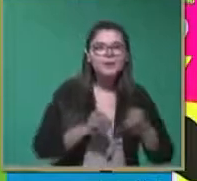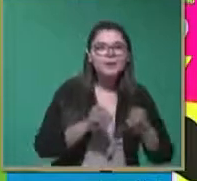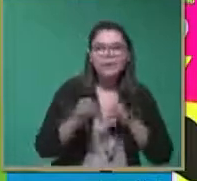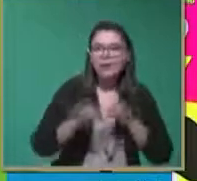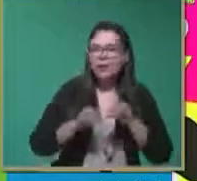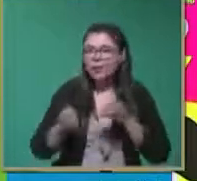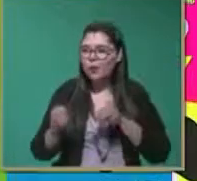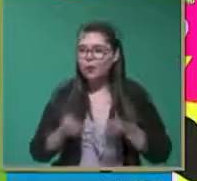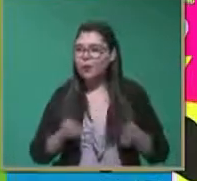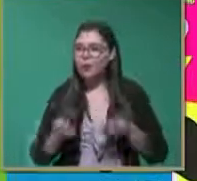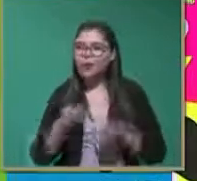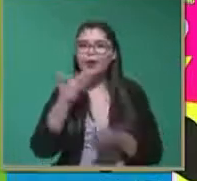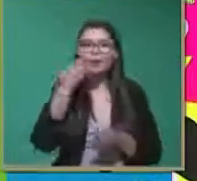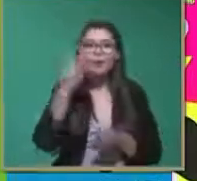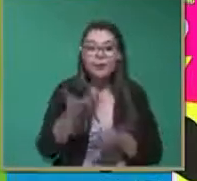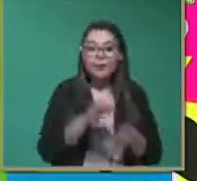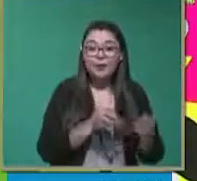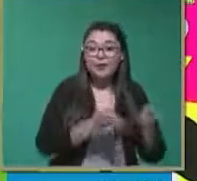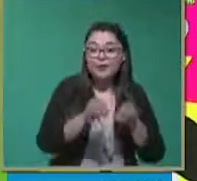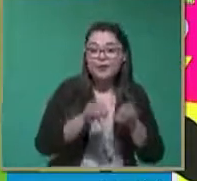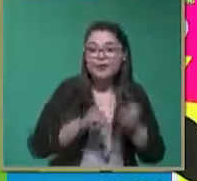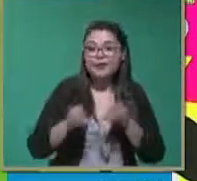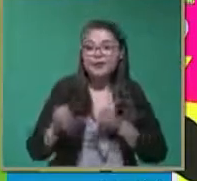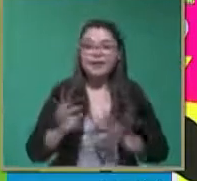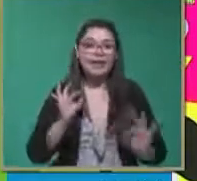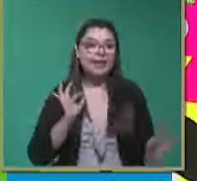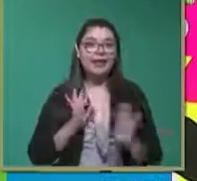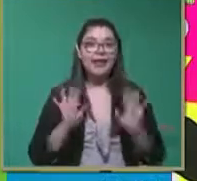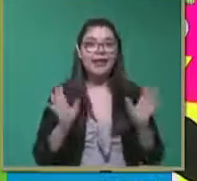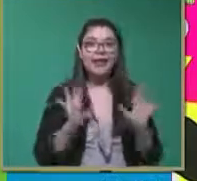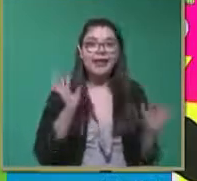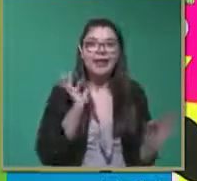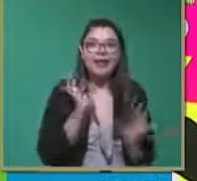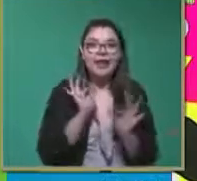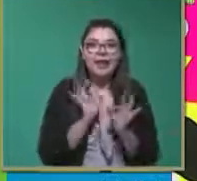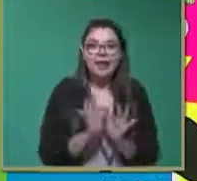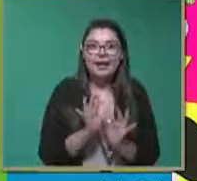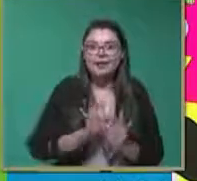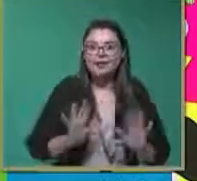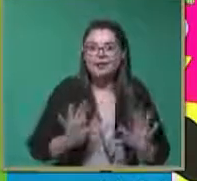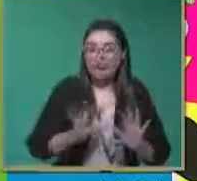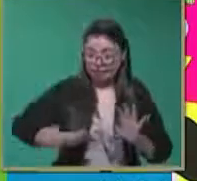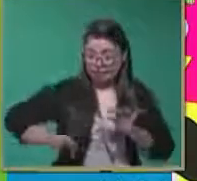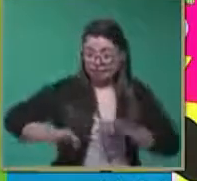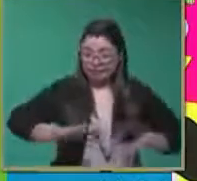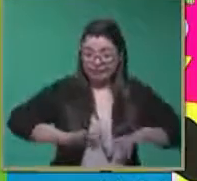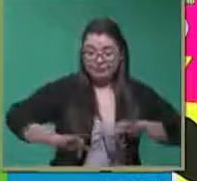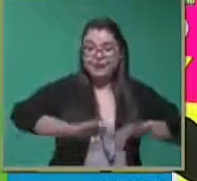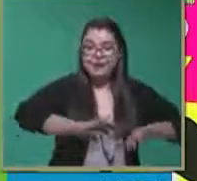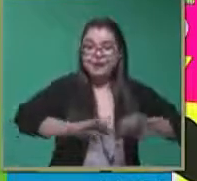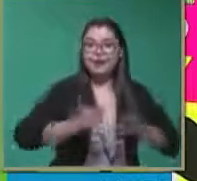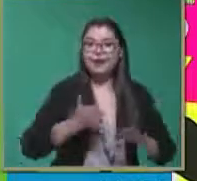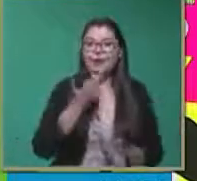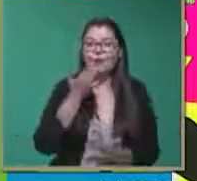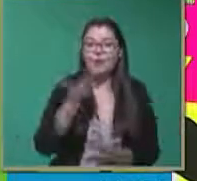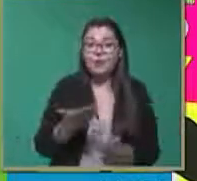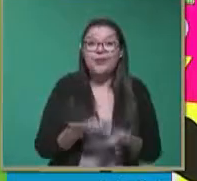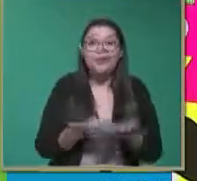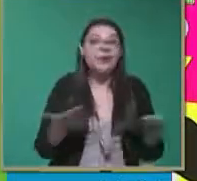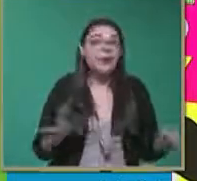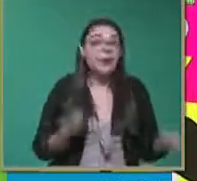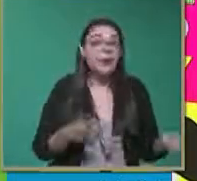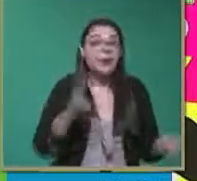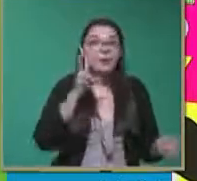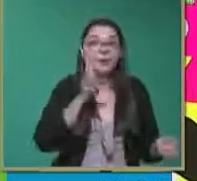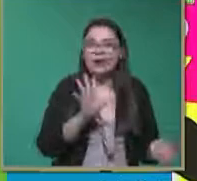vamos a extender muy bien. Que estén así bien separaditos. Y que pues no estén